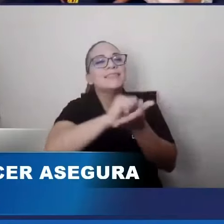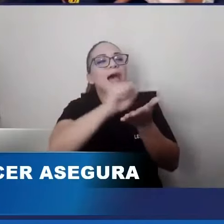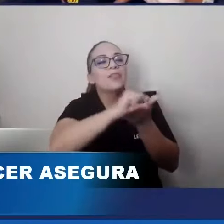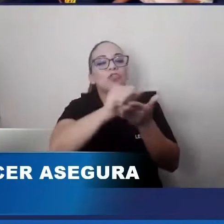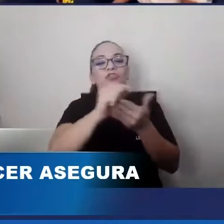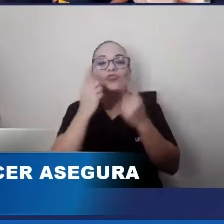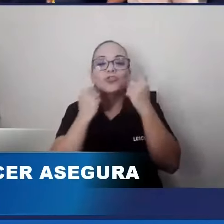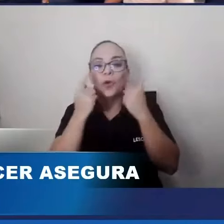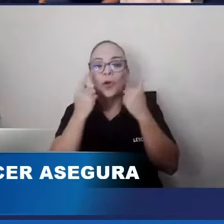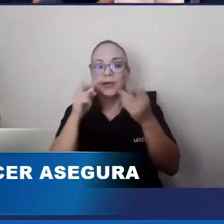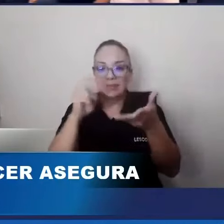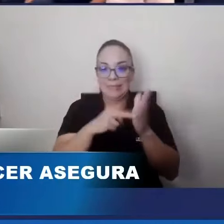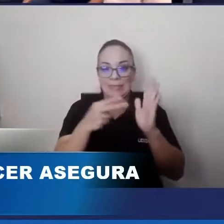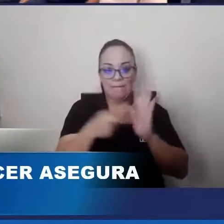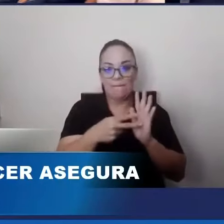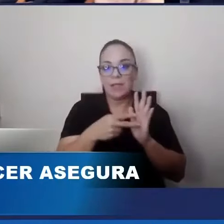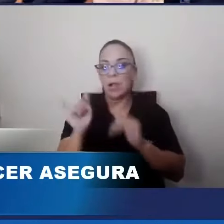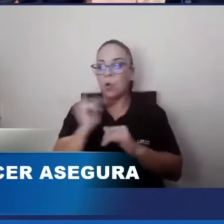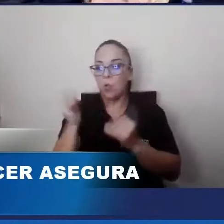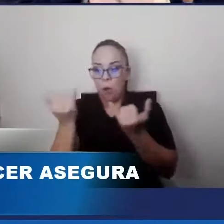las madres de